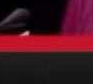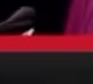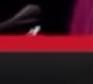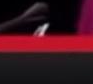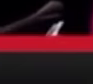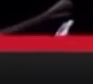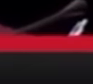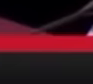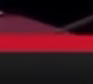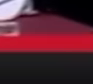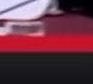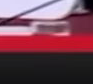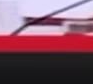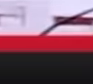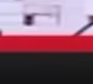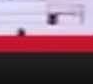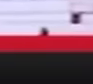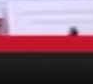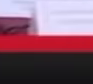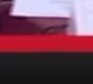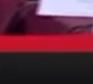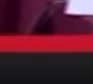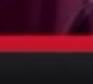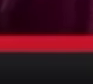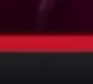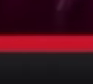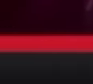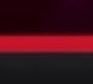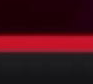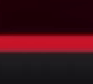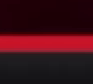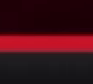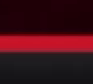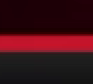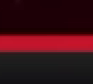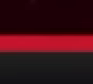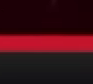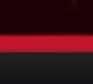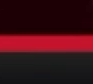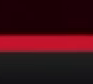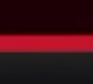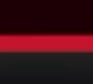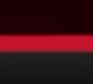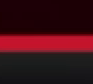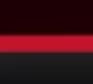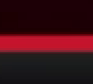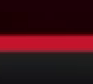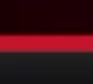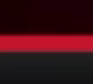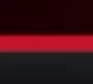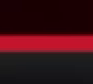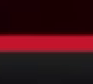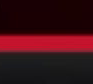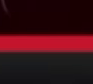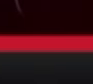Bueno, el dinero de mantenimiento de vías sigue efectuándose con recursos municipales, porque como usted ha visto, la